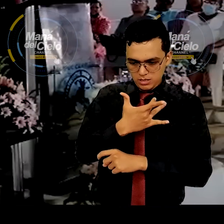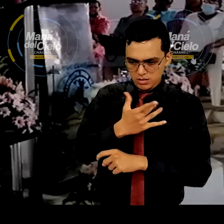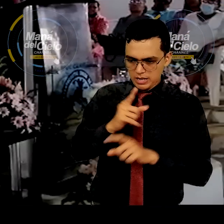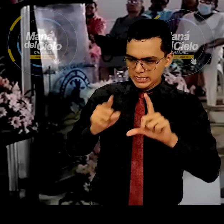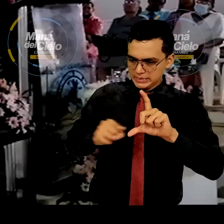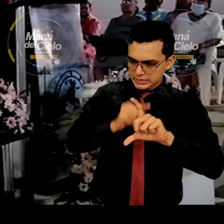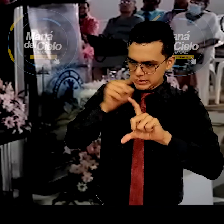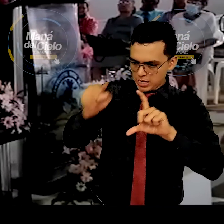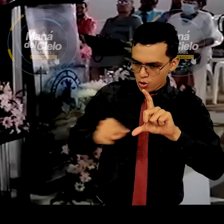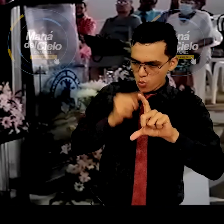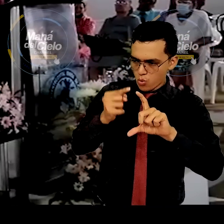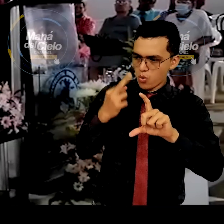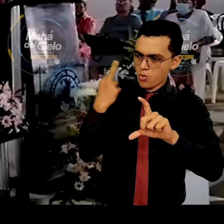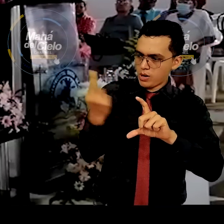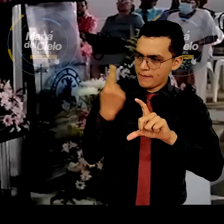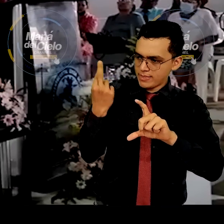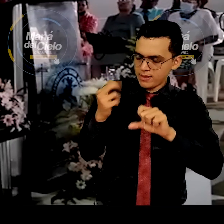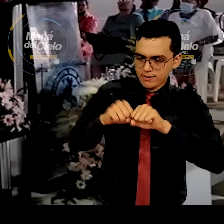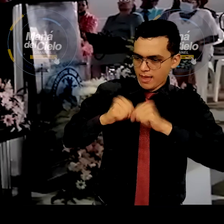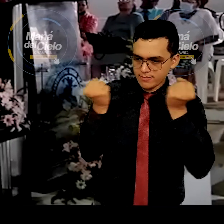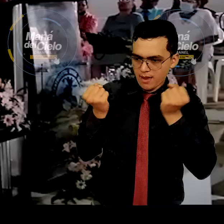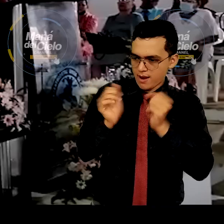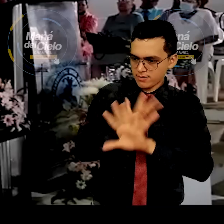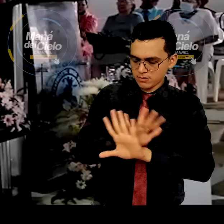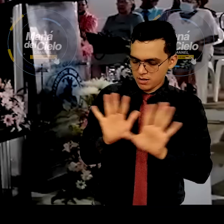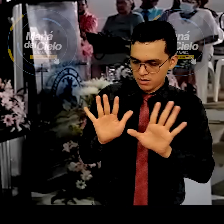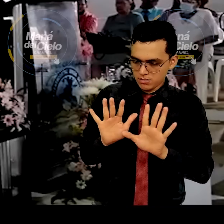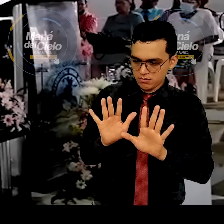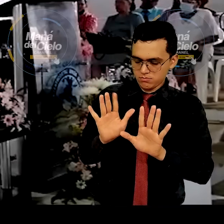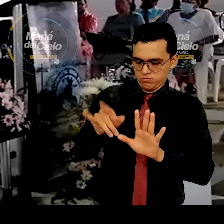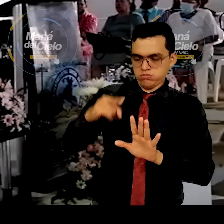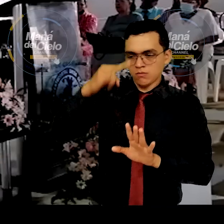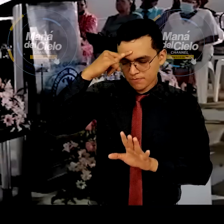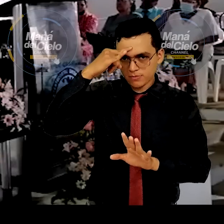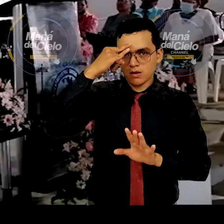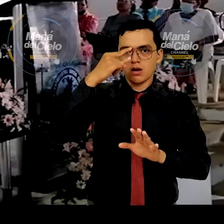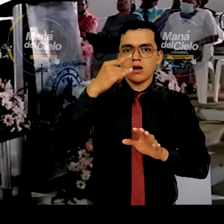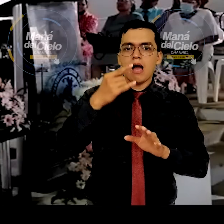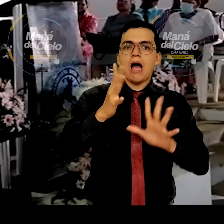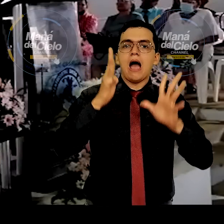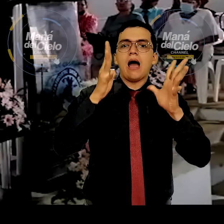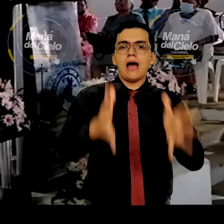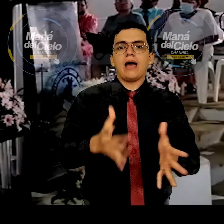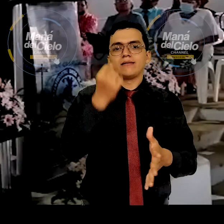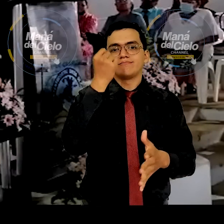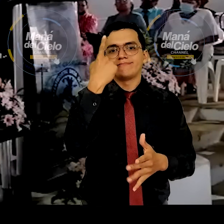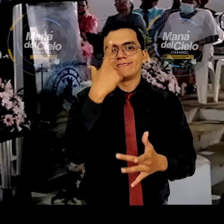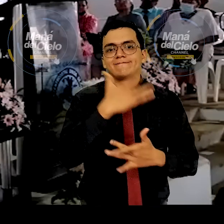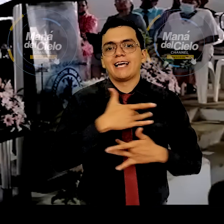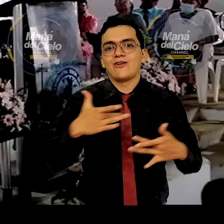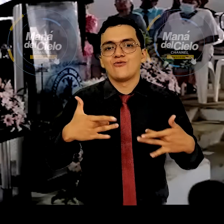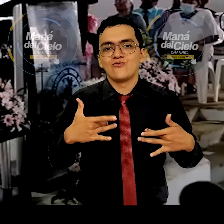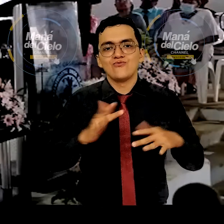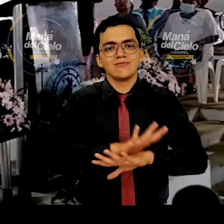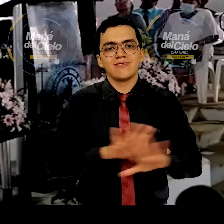sano hasta el día de hoy. Son más de 20 años. Vea,